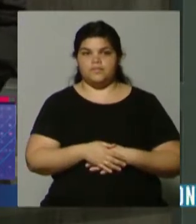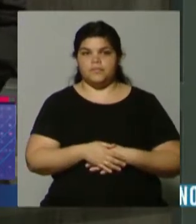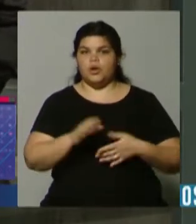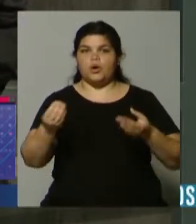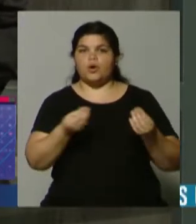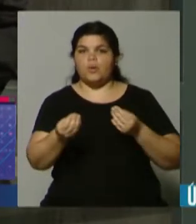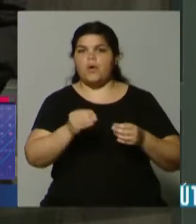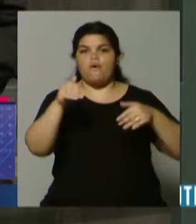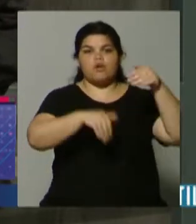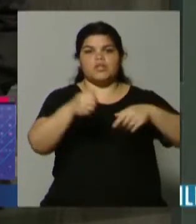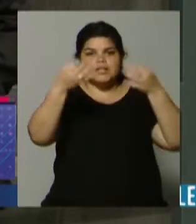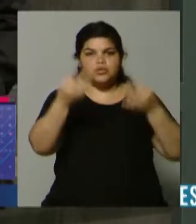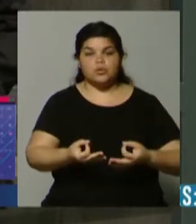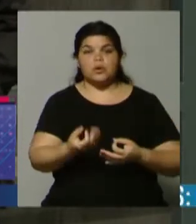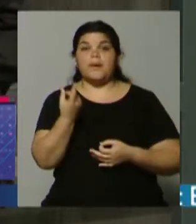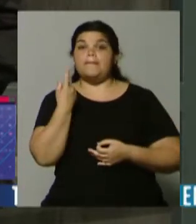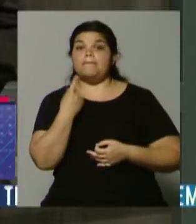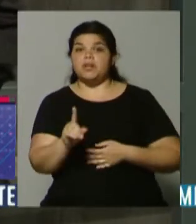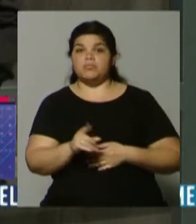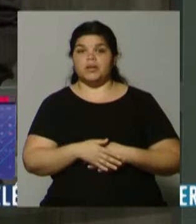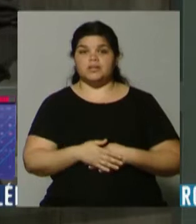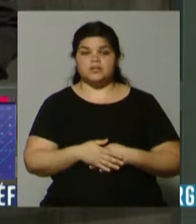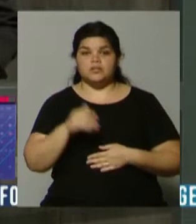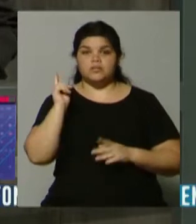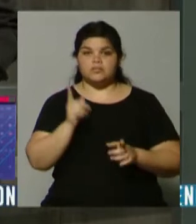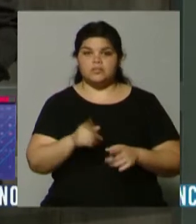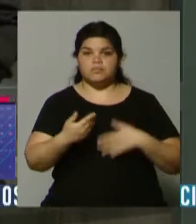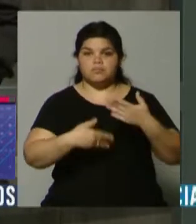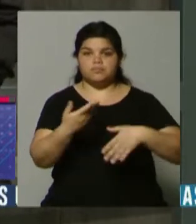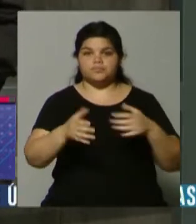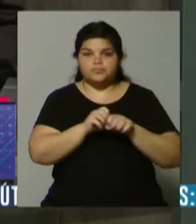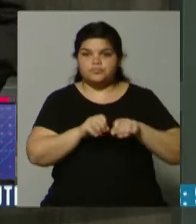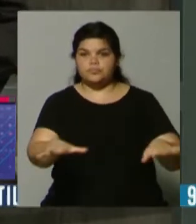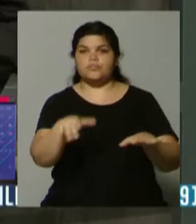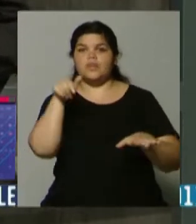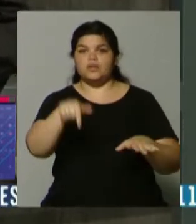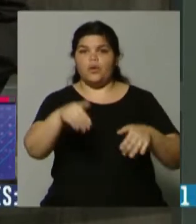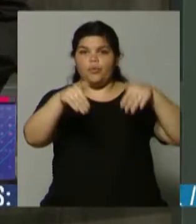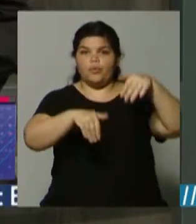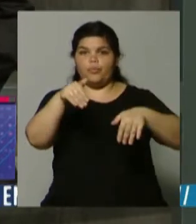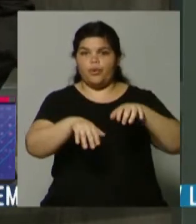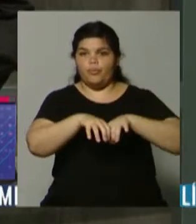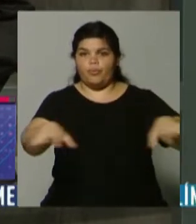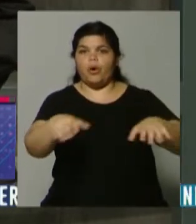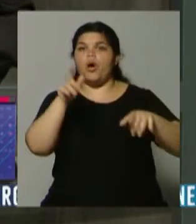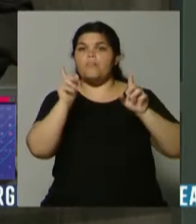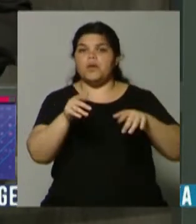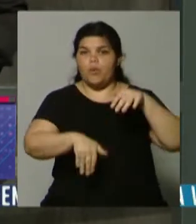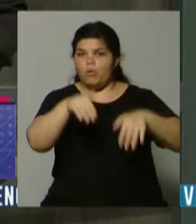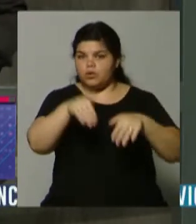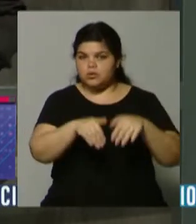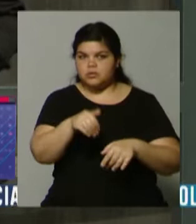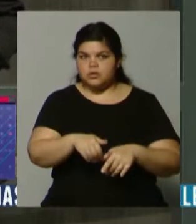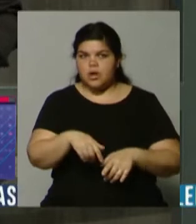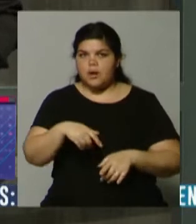ser realista y hablar de la polarización, que obviamente ha afectado a la elección provincial. Y digo esto por el resultado que tal vez no fue tan bueno